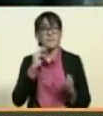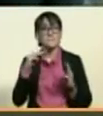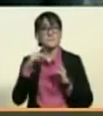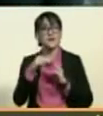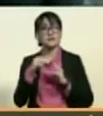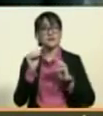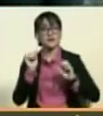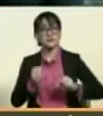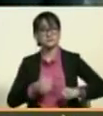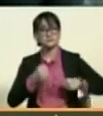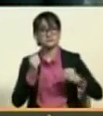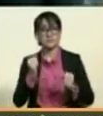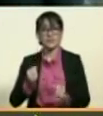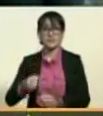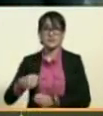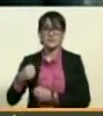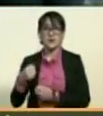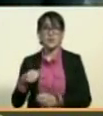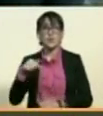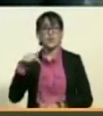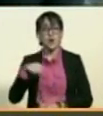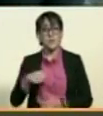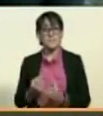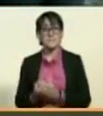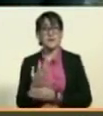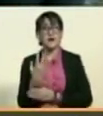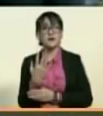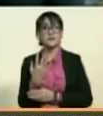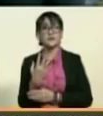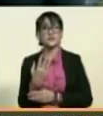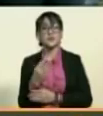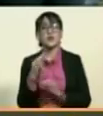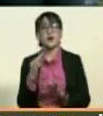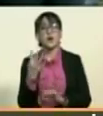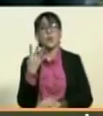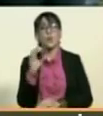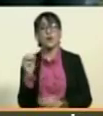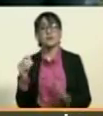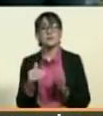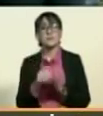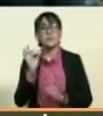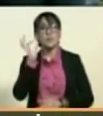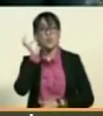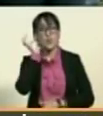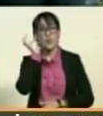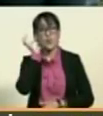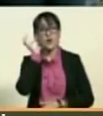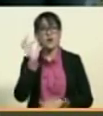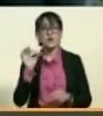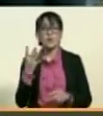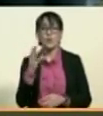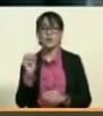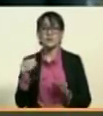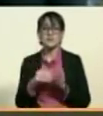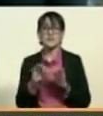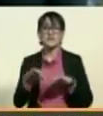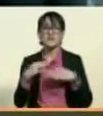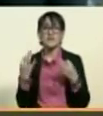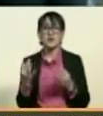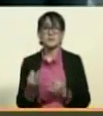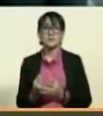Tamacuro para este mes de mayo es llegar a 40.000 mujeres, 40.000 familias de